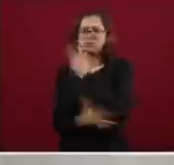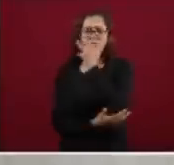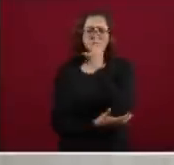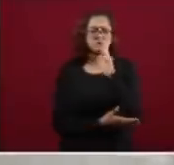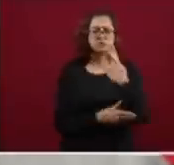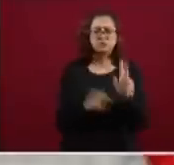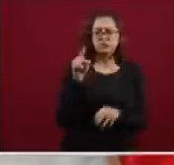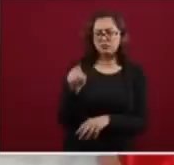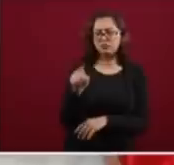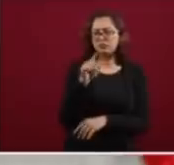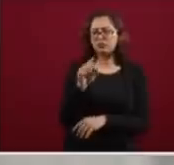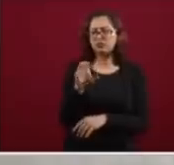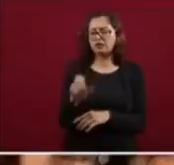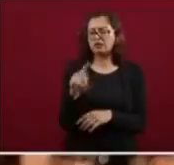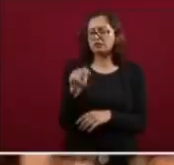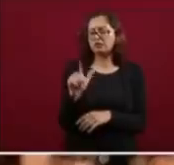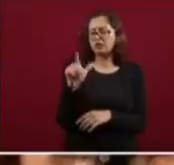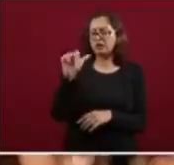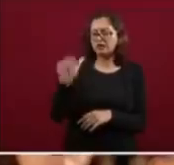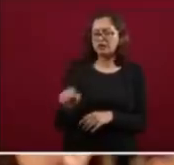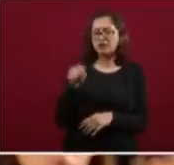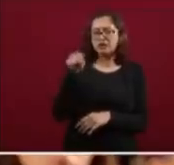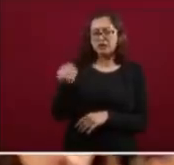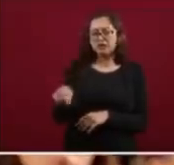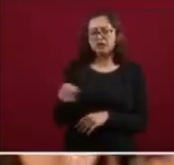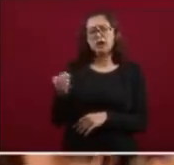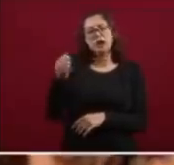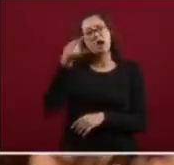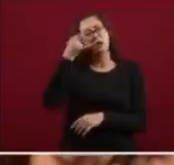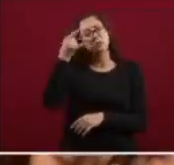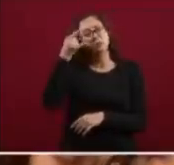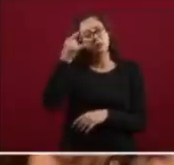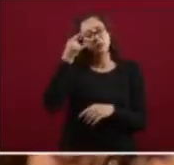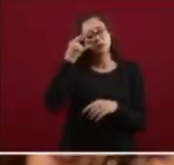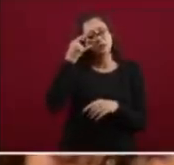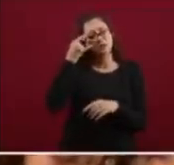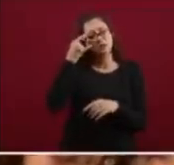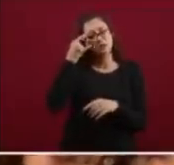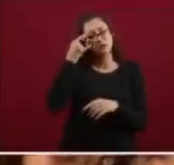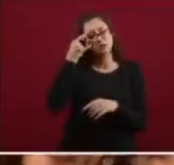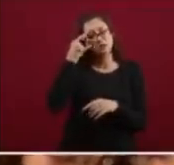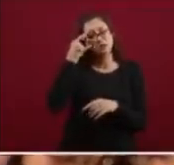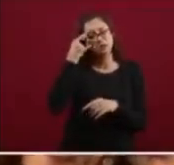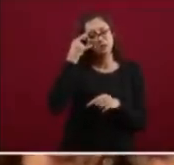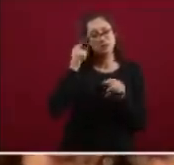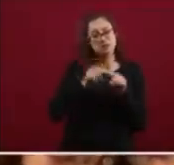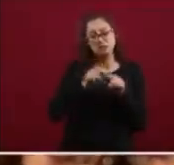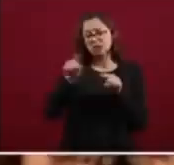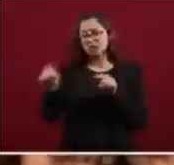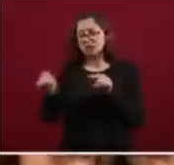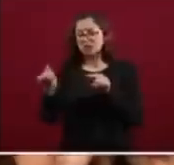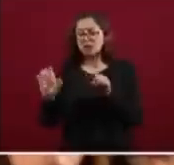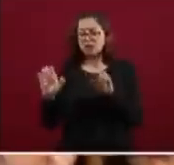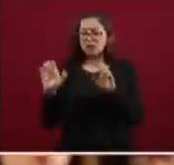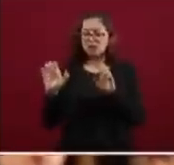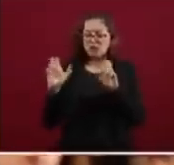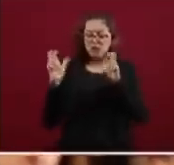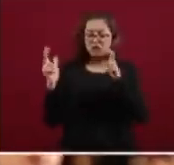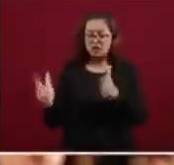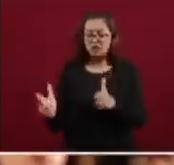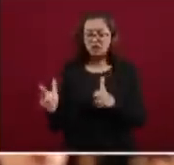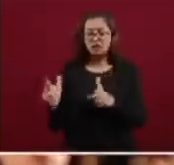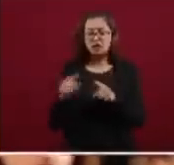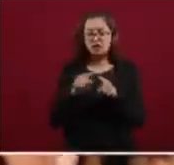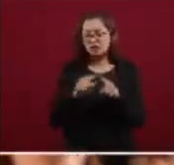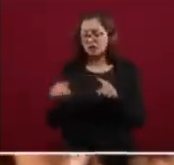de centla que usted debe conocer bien porque en vez de irnos de campeche hacia hacia chiapas por tabasco se metieron